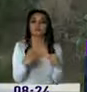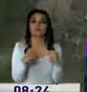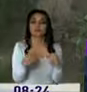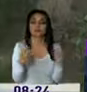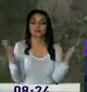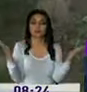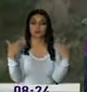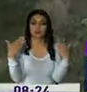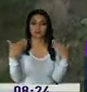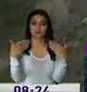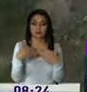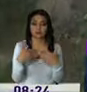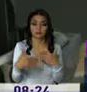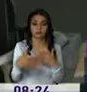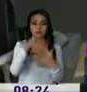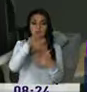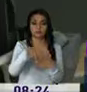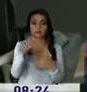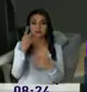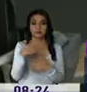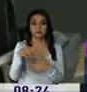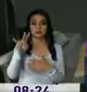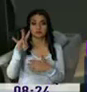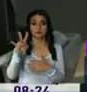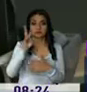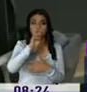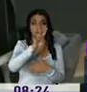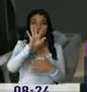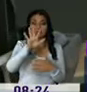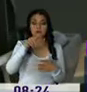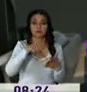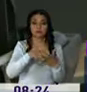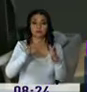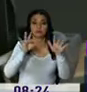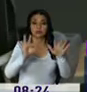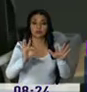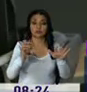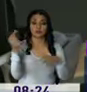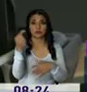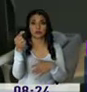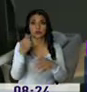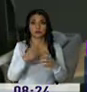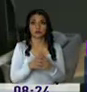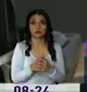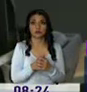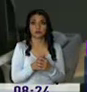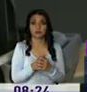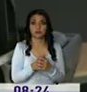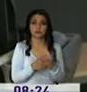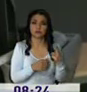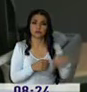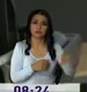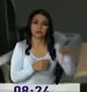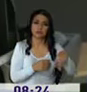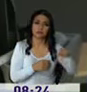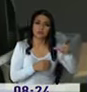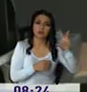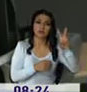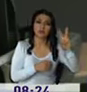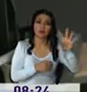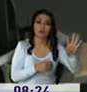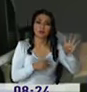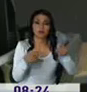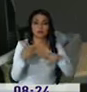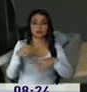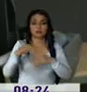altas de lo que va del año en Quito. 25.8 grados que en el momento, y la normal es de 24.8. El día de hoy